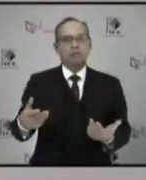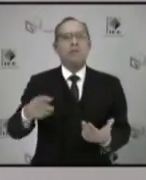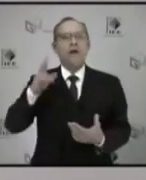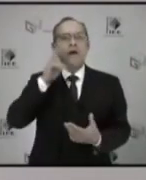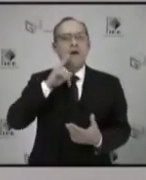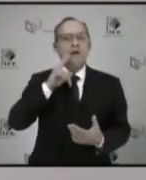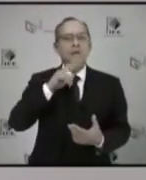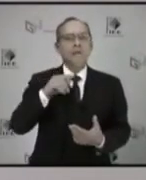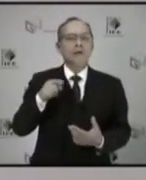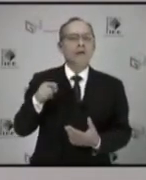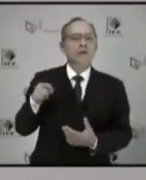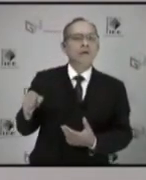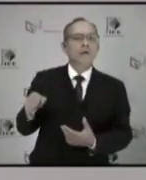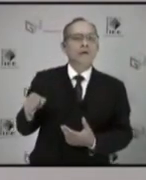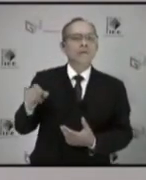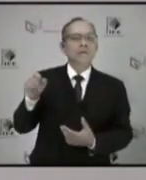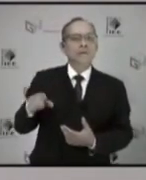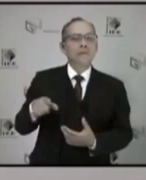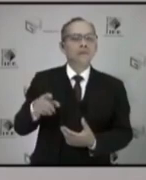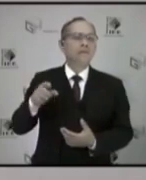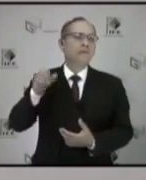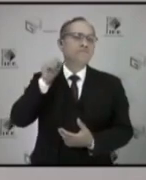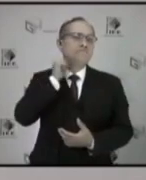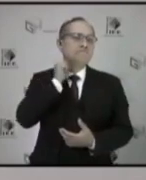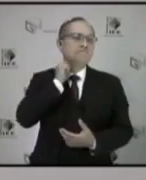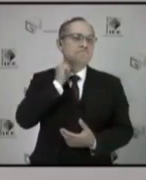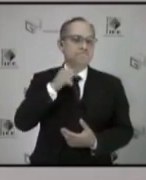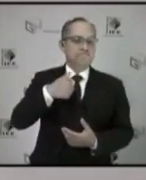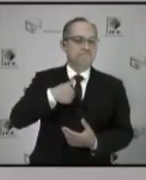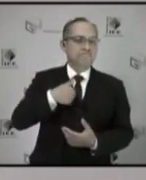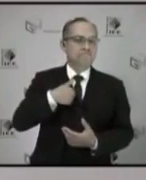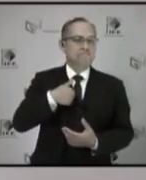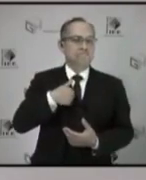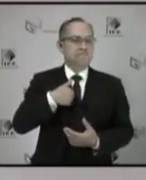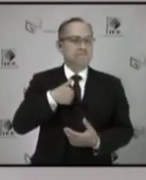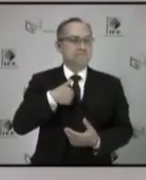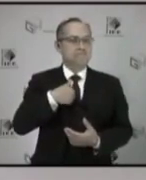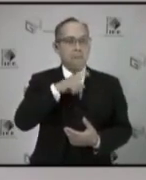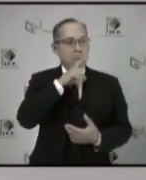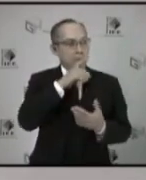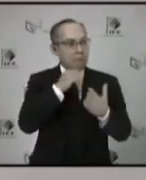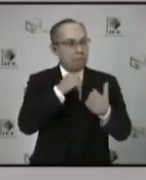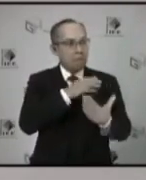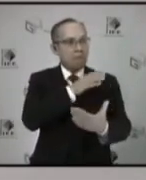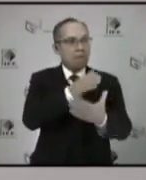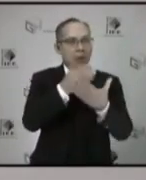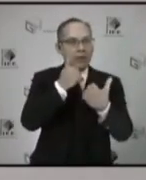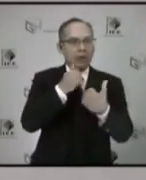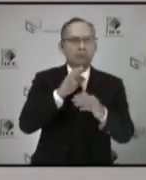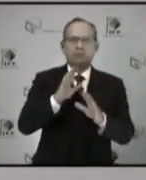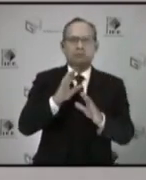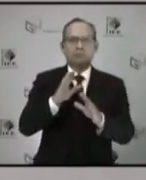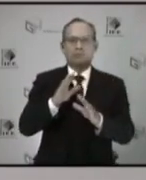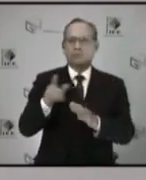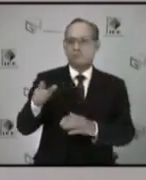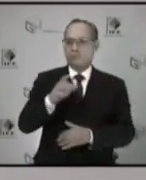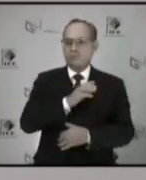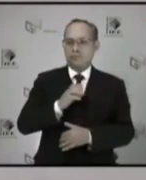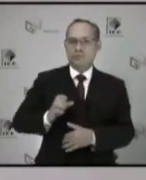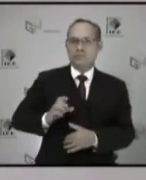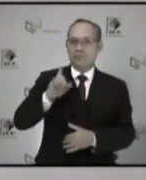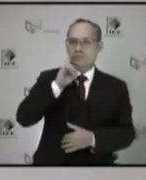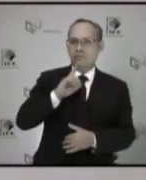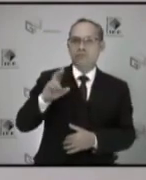inasistencias se tuvieron en el Senado. No tuve ni una. Y la candidata tuvo 38 faltas.